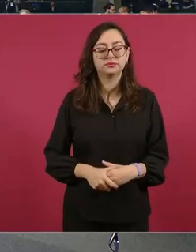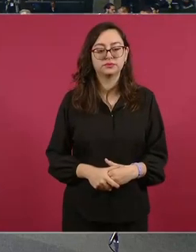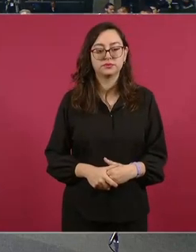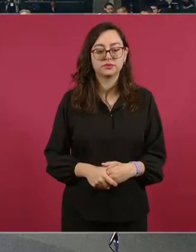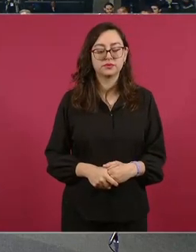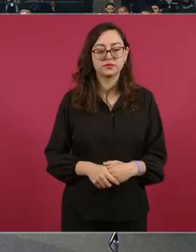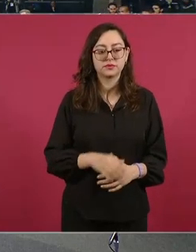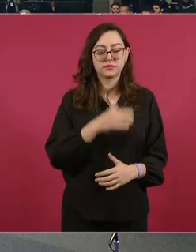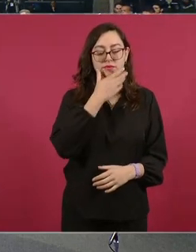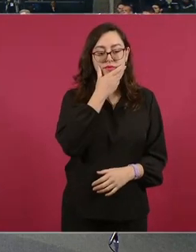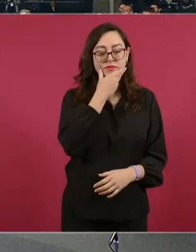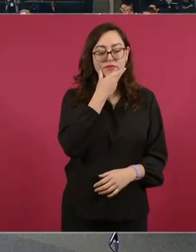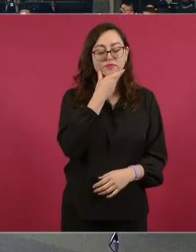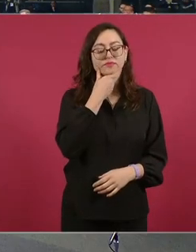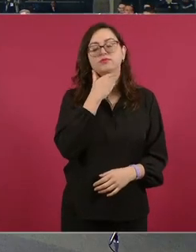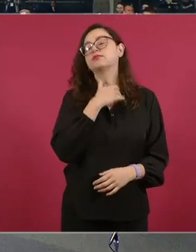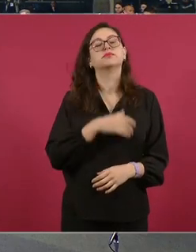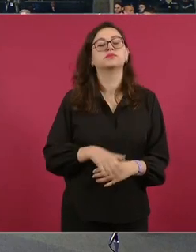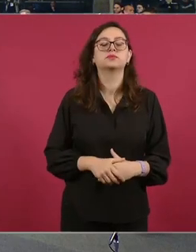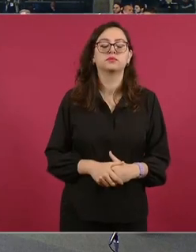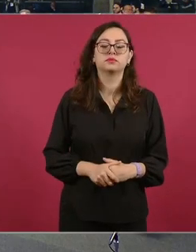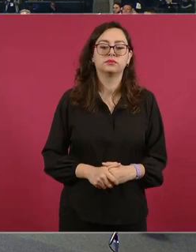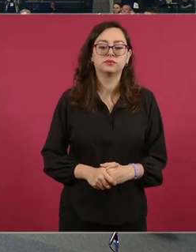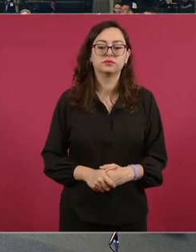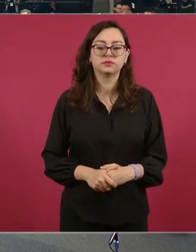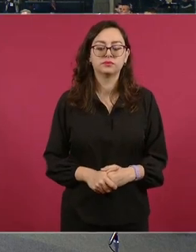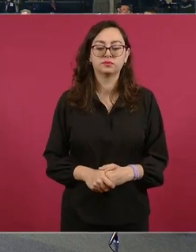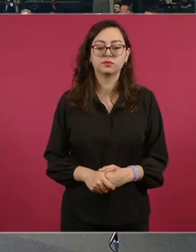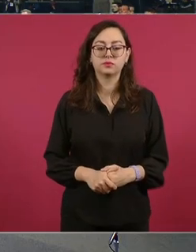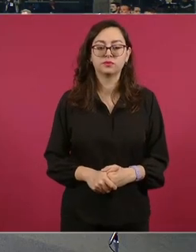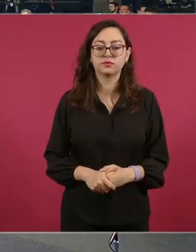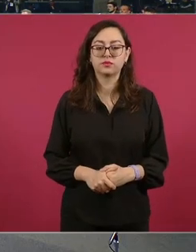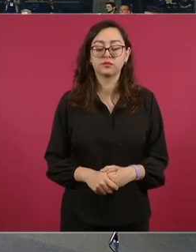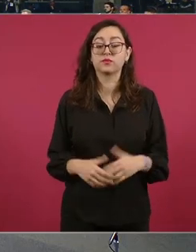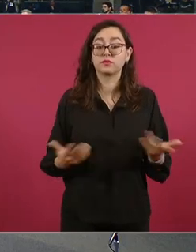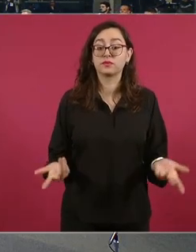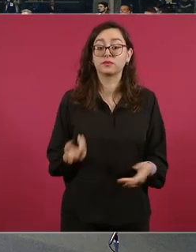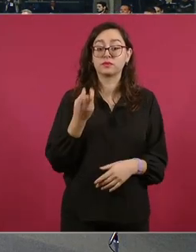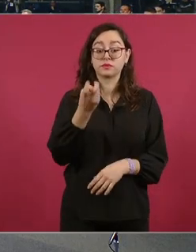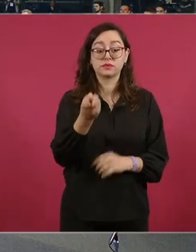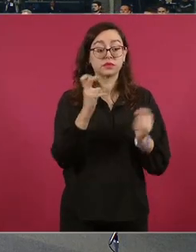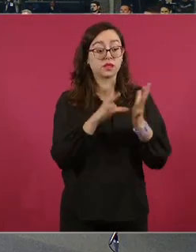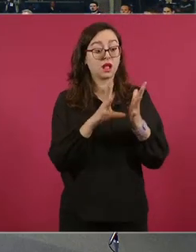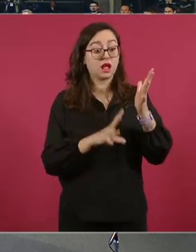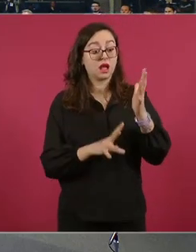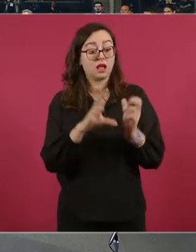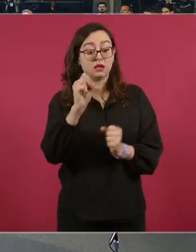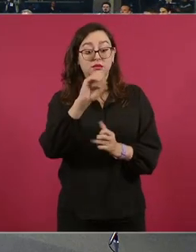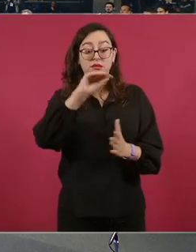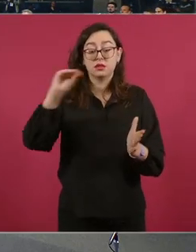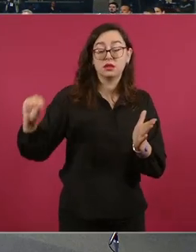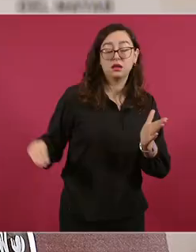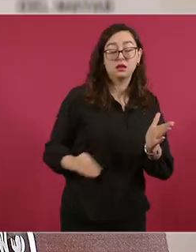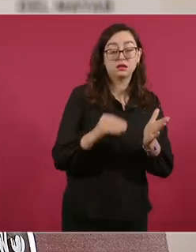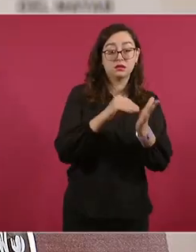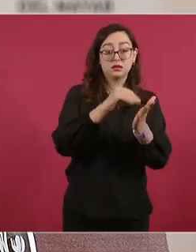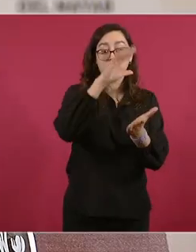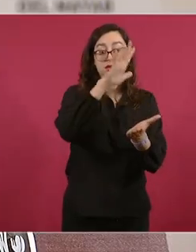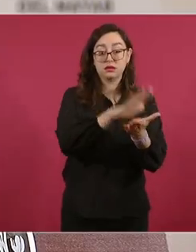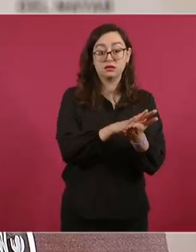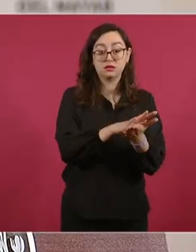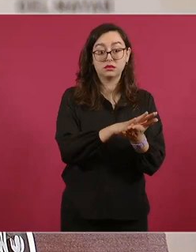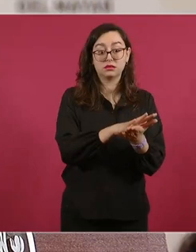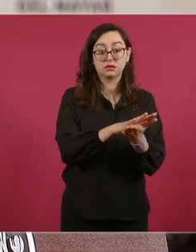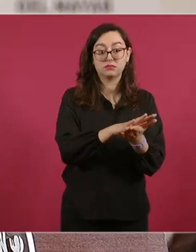al momento que se eleva a rango constitucional ya esta medida, esto